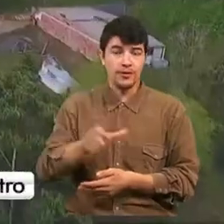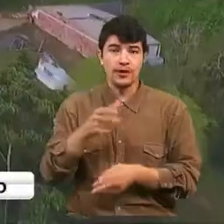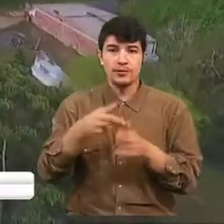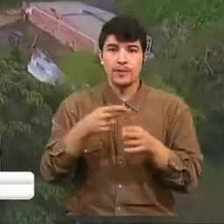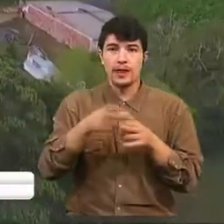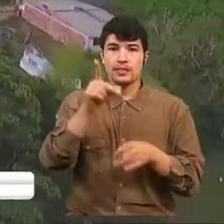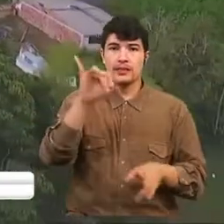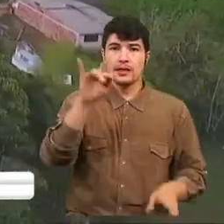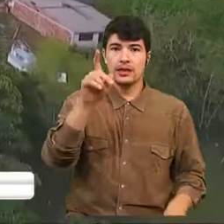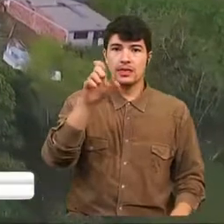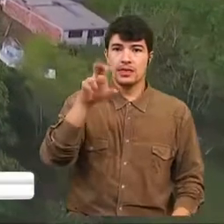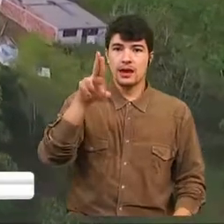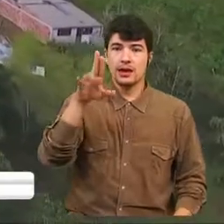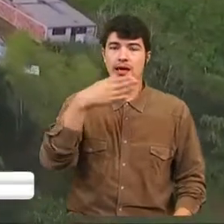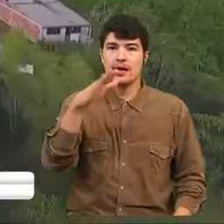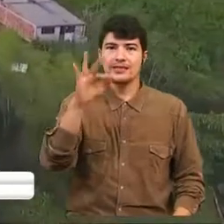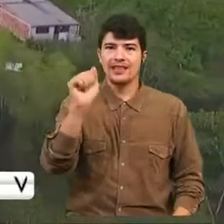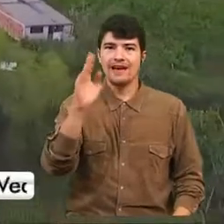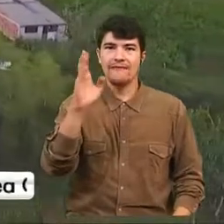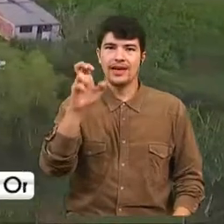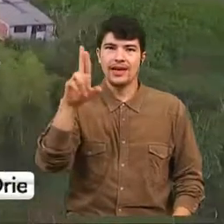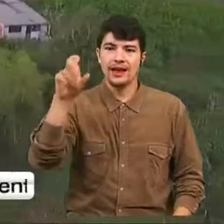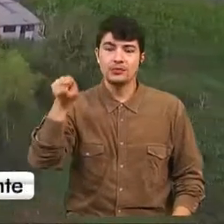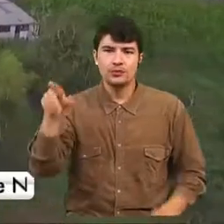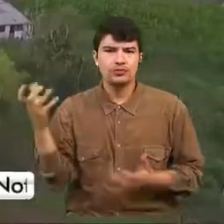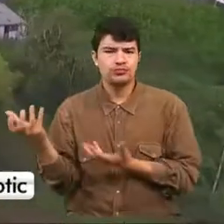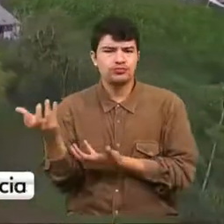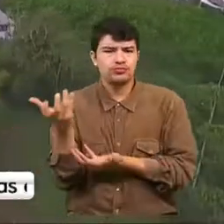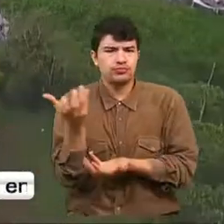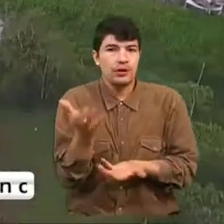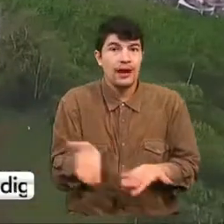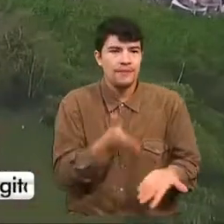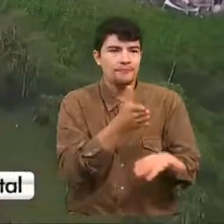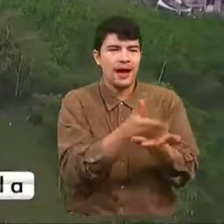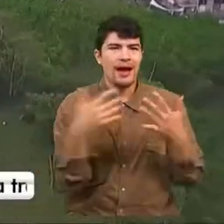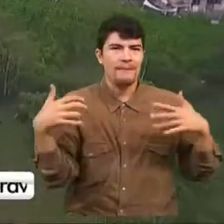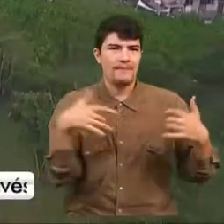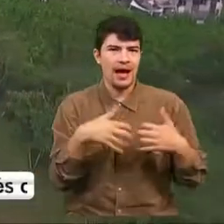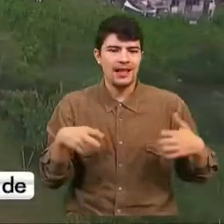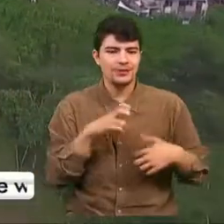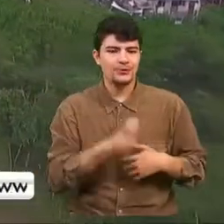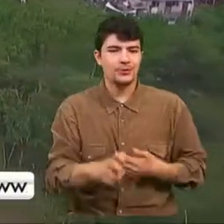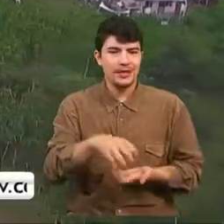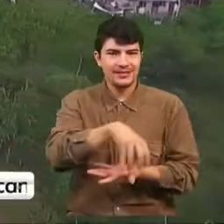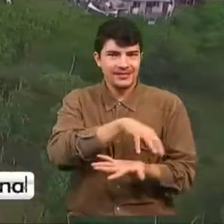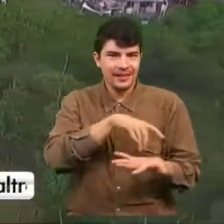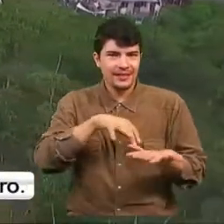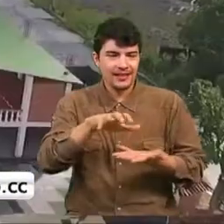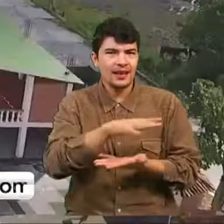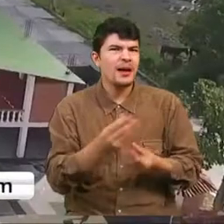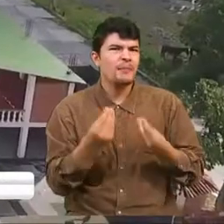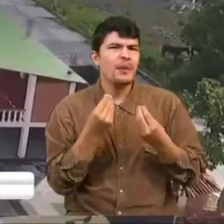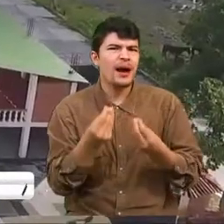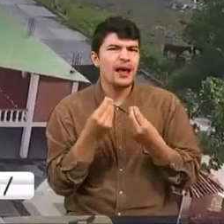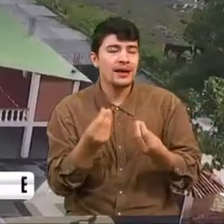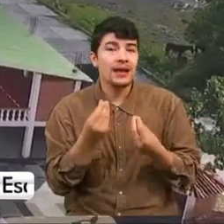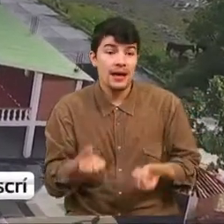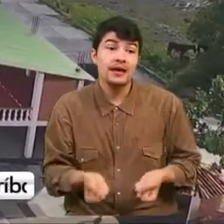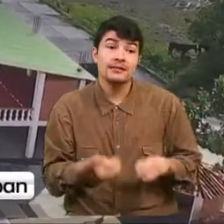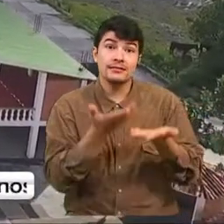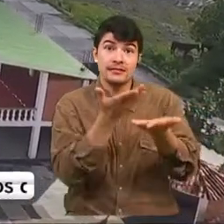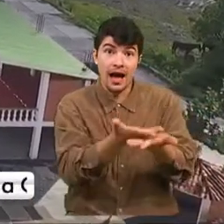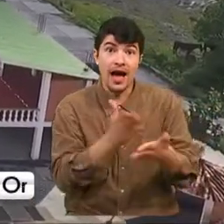Didier Tavera, quien se ha desplazado a todo su gabinete hacia la provincia de Vélez, al sur del departamento de Santander, precisamente para hacer